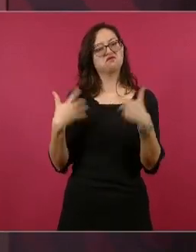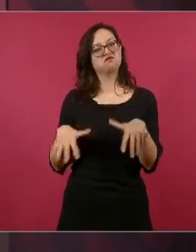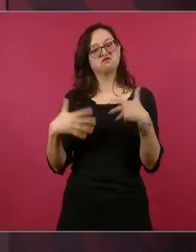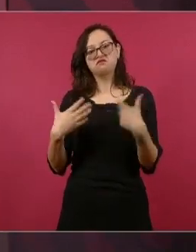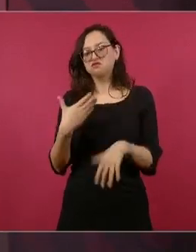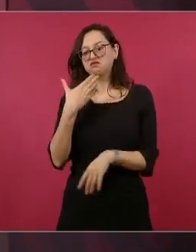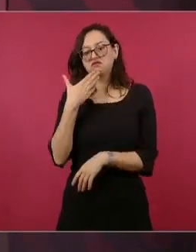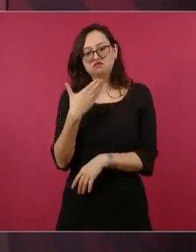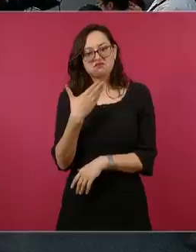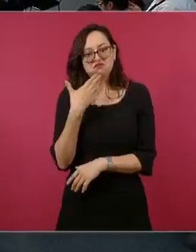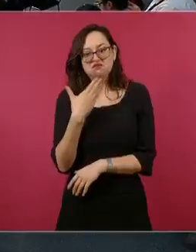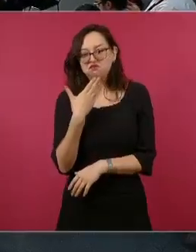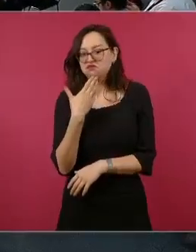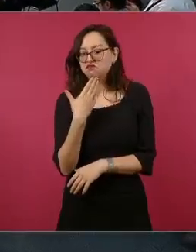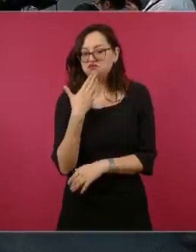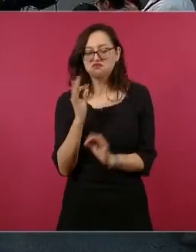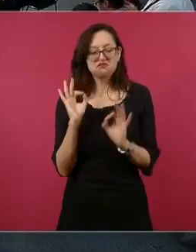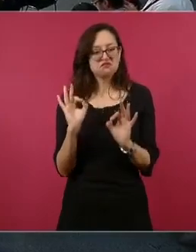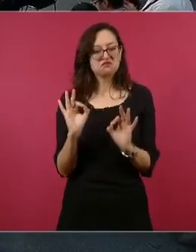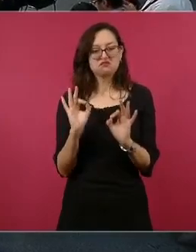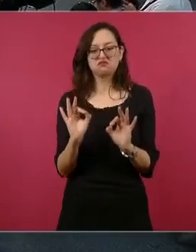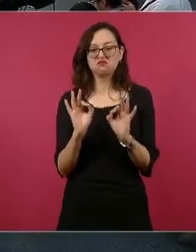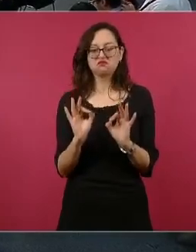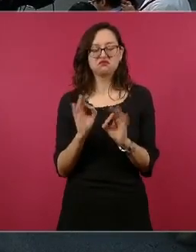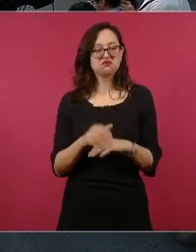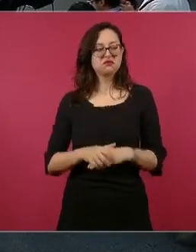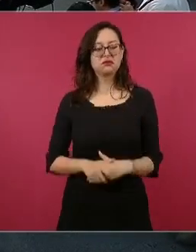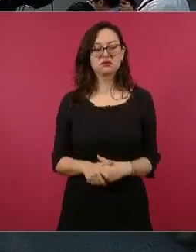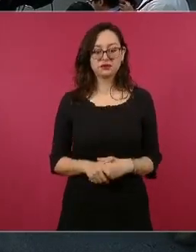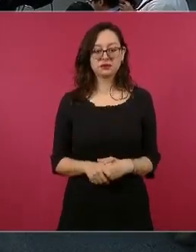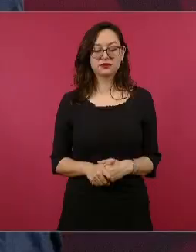repito es algo